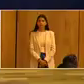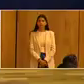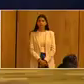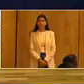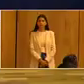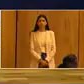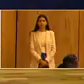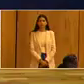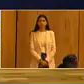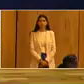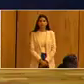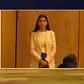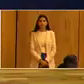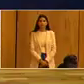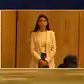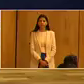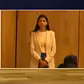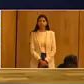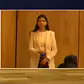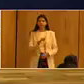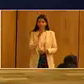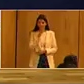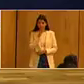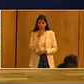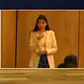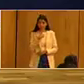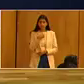Es mi madre. Es mi padre.